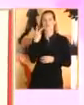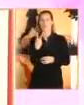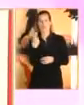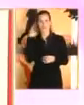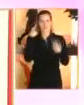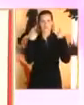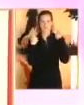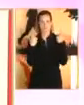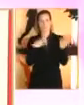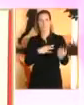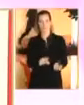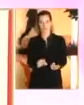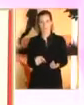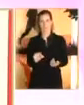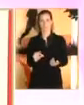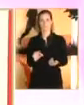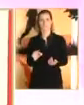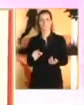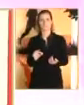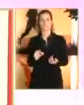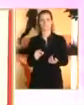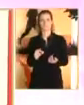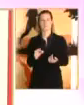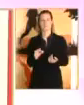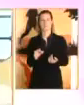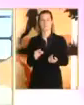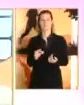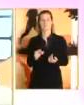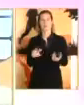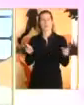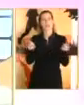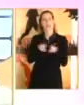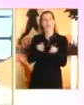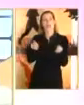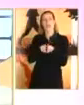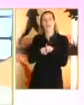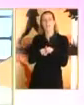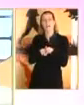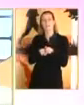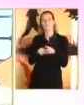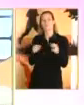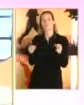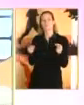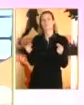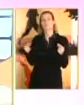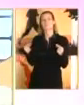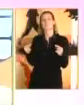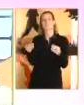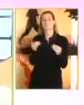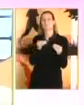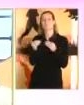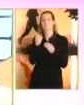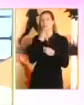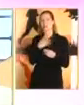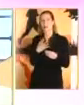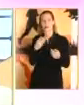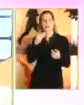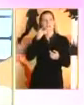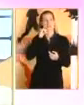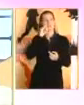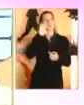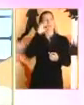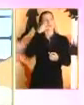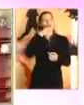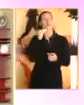unitario. No, vamos a ver si, ¿qué tal con su hermano? Puede venir Diego. ¿Diego? Para mostrar lo que venir? Es el... Diego, ven. Diego, ven con